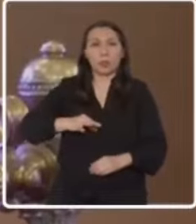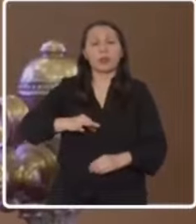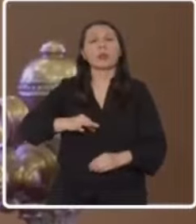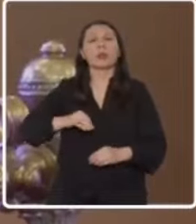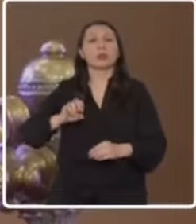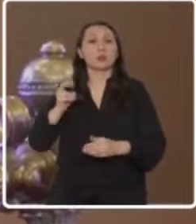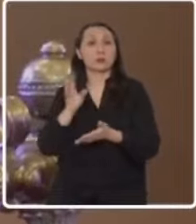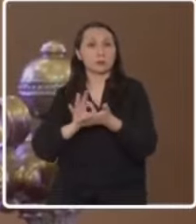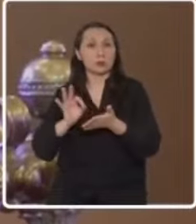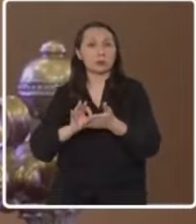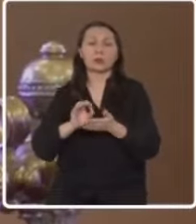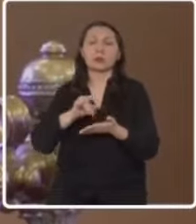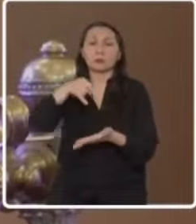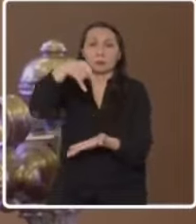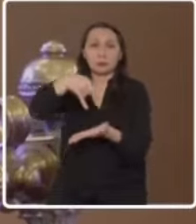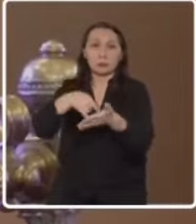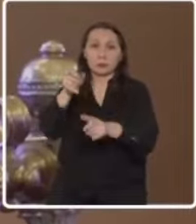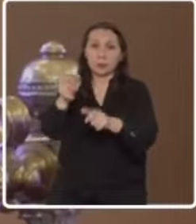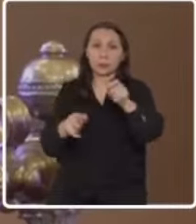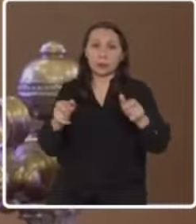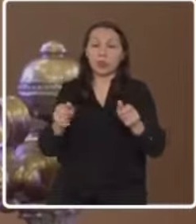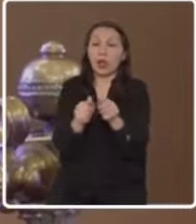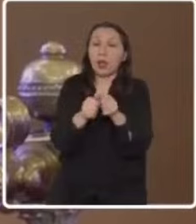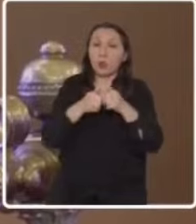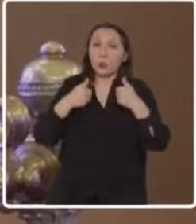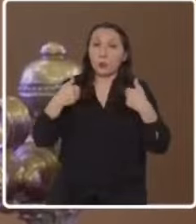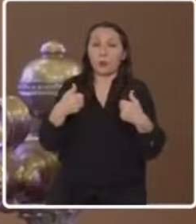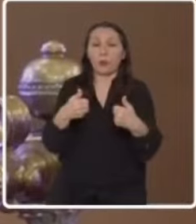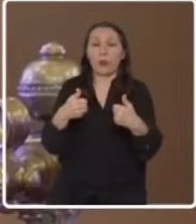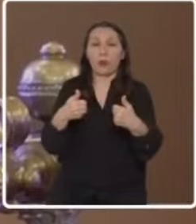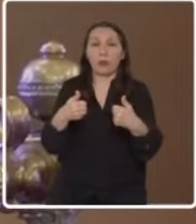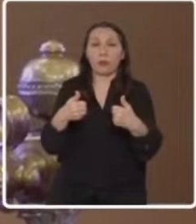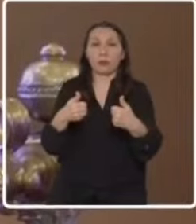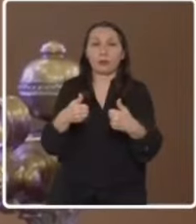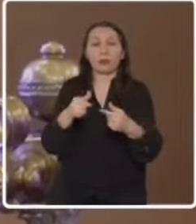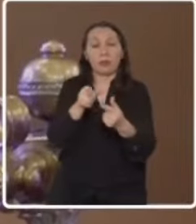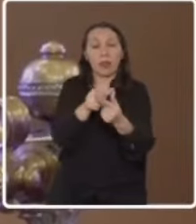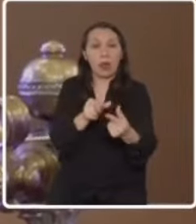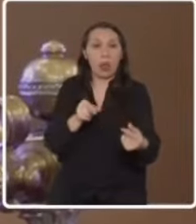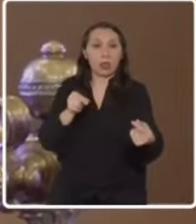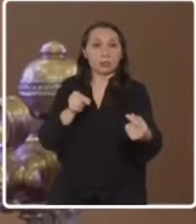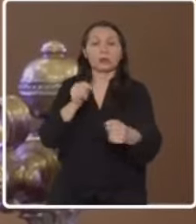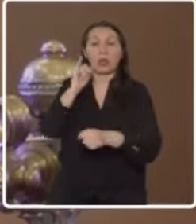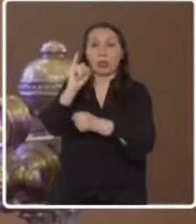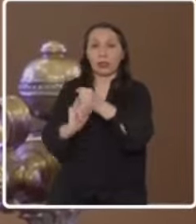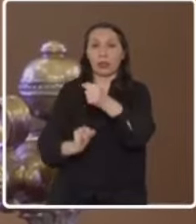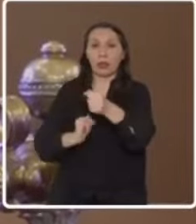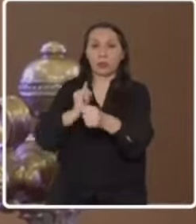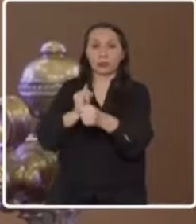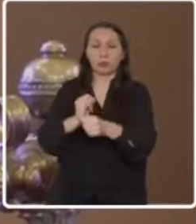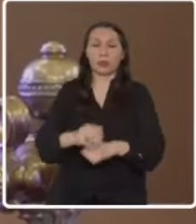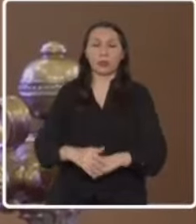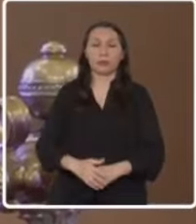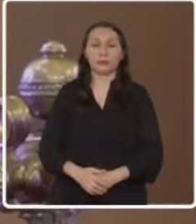ministros y todos los parlamentarios, autoridades nacionales e